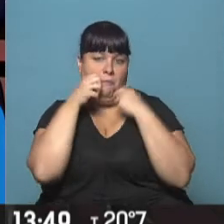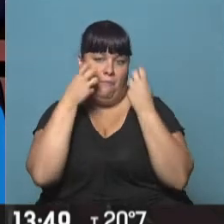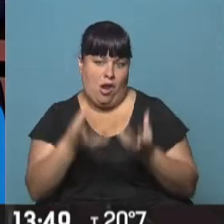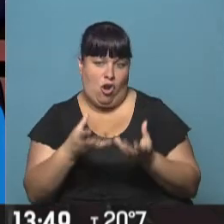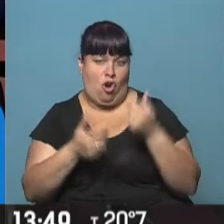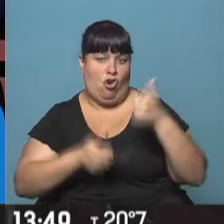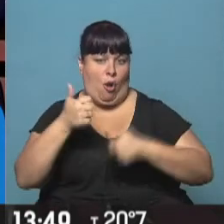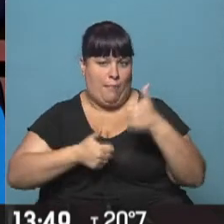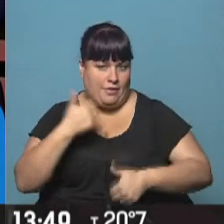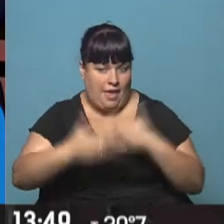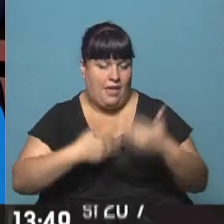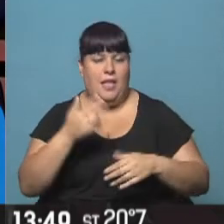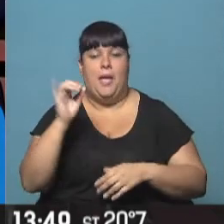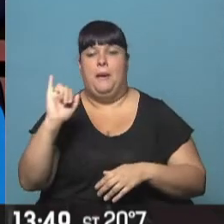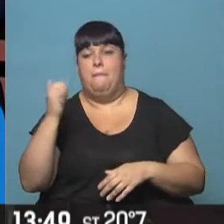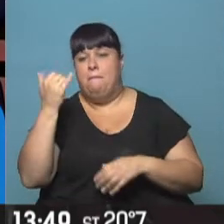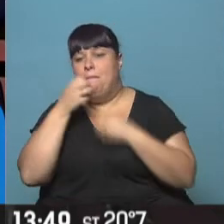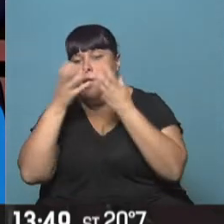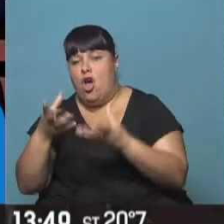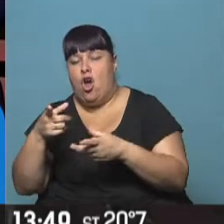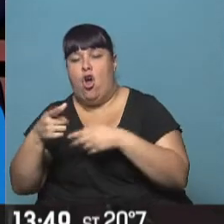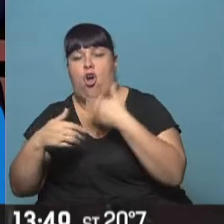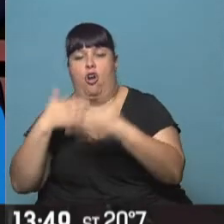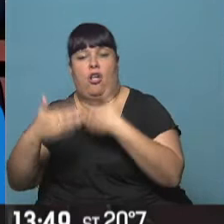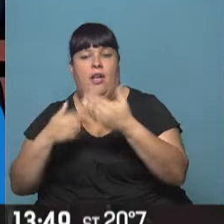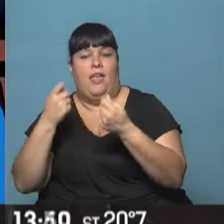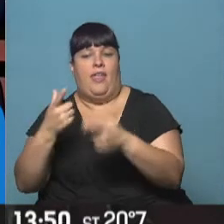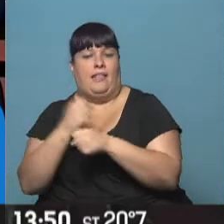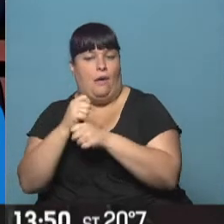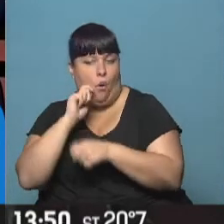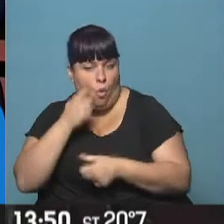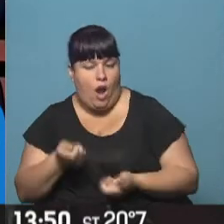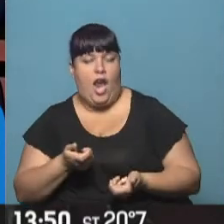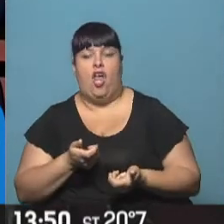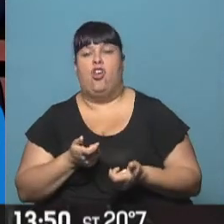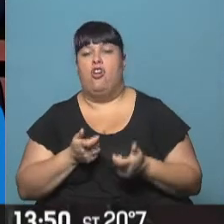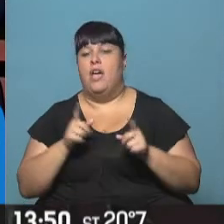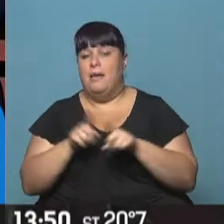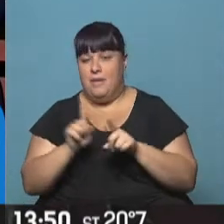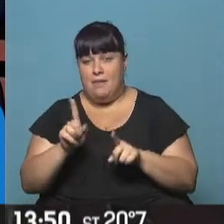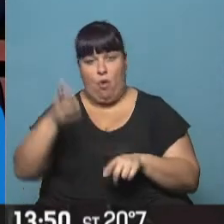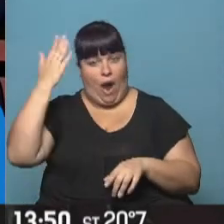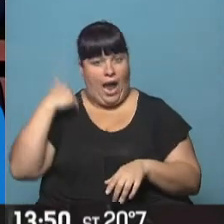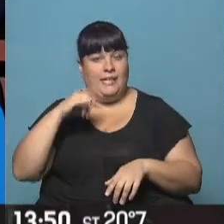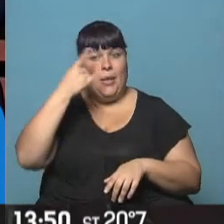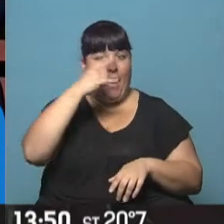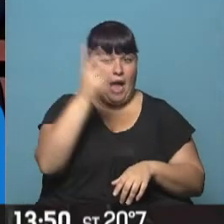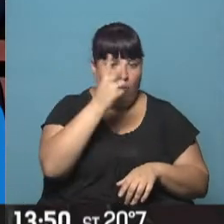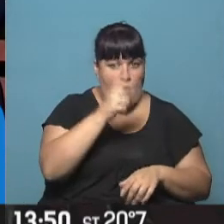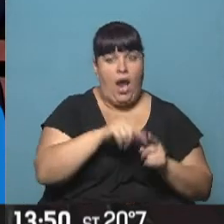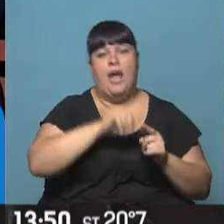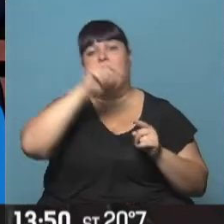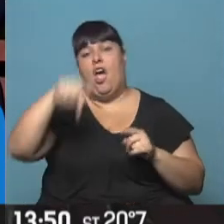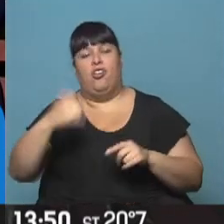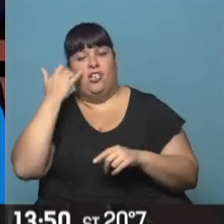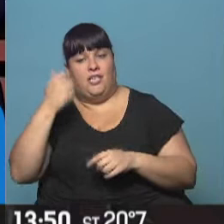la competitividad, mejorar la capacidad de generar buen trabajo, y así como se hizo antes en Vaca Muerta y hoy se está